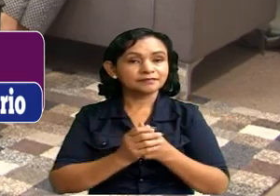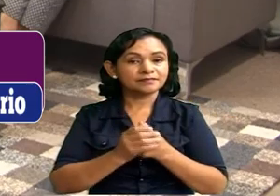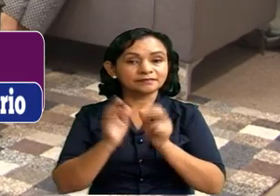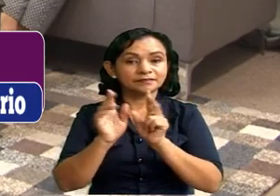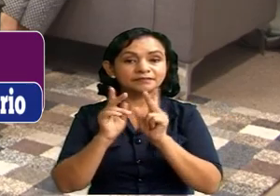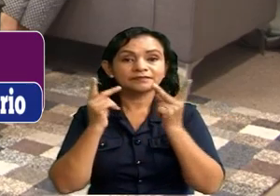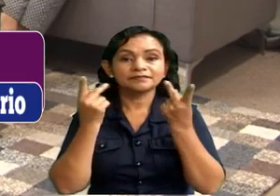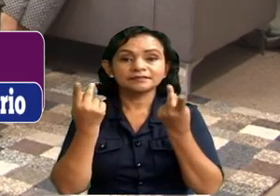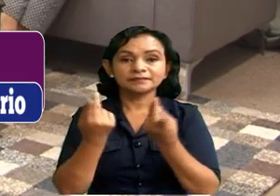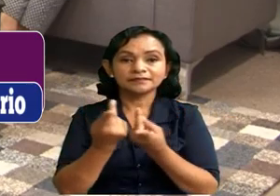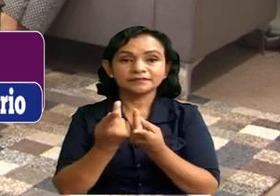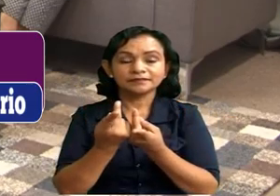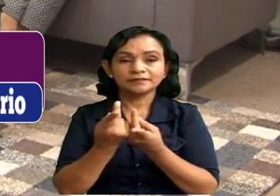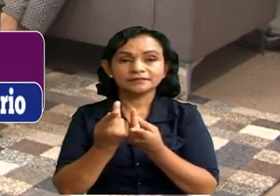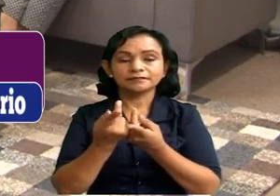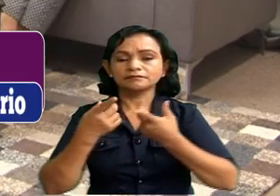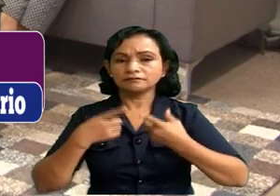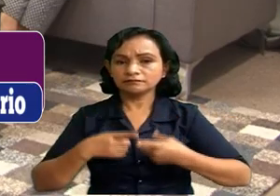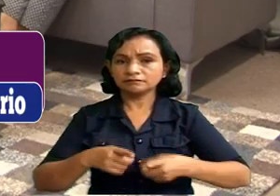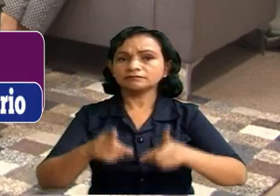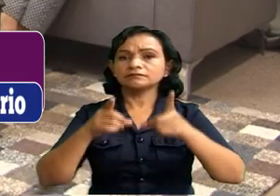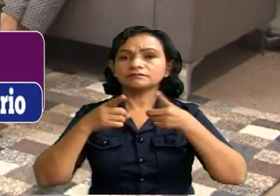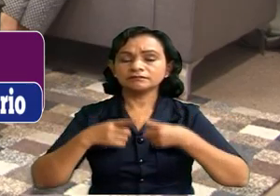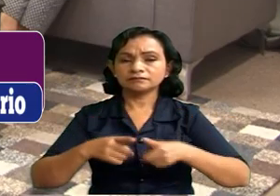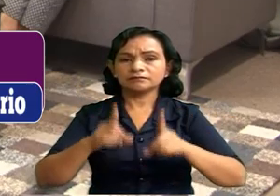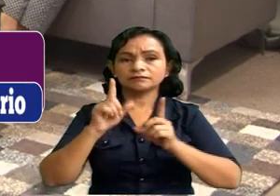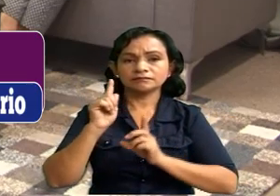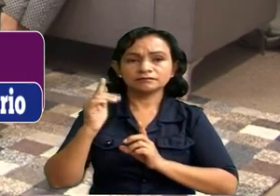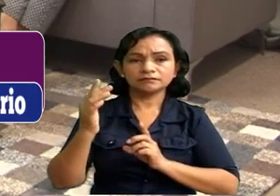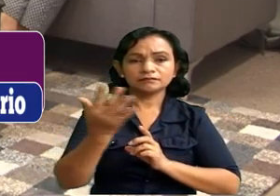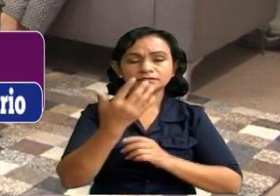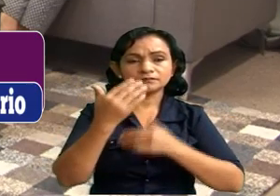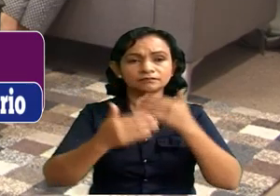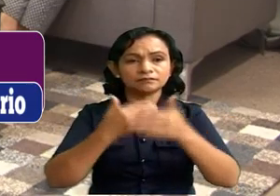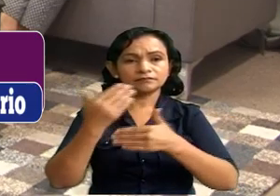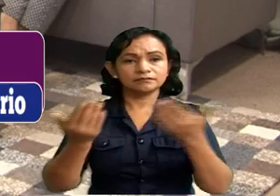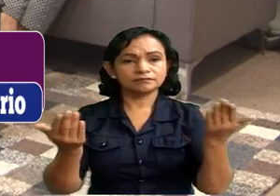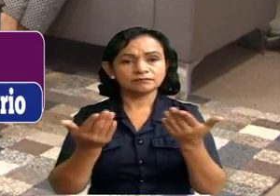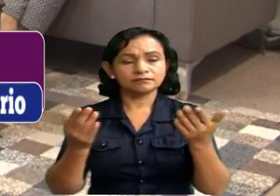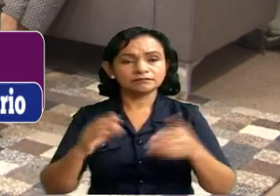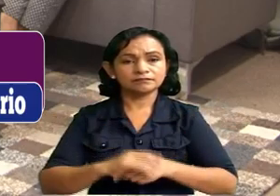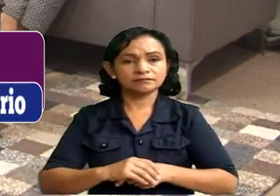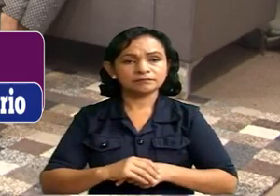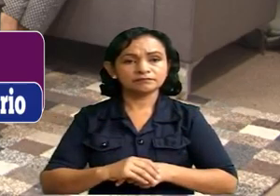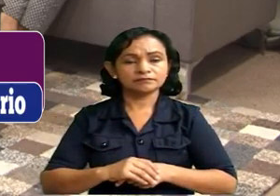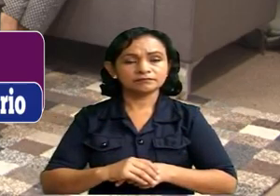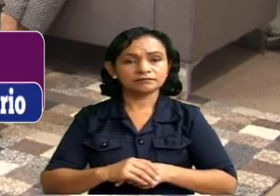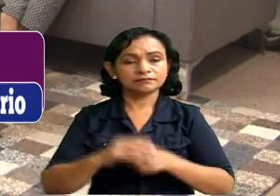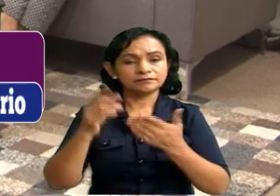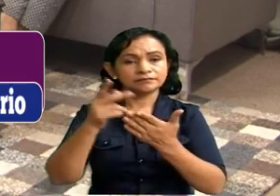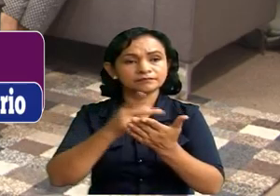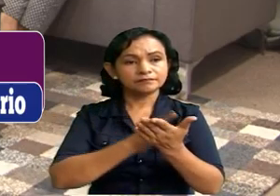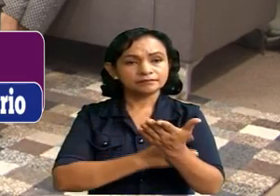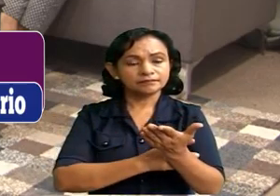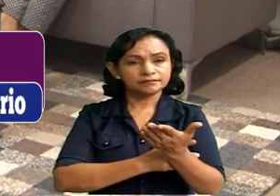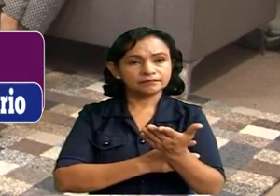pueblos se vienen dignificando, ¿verdad?, en todo un proceso. A través de los proyectos y de la